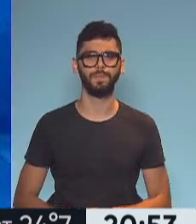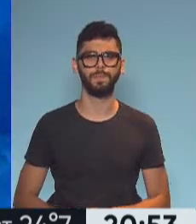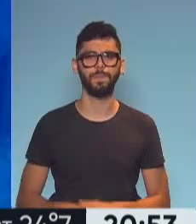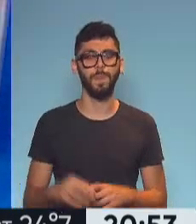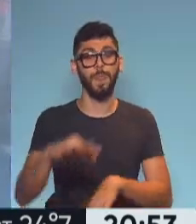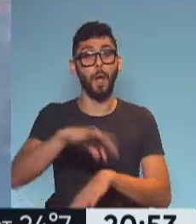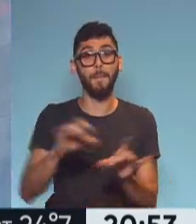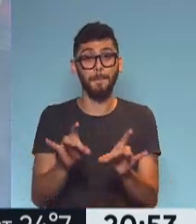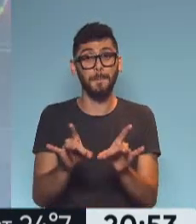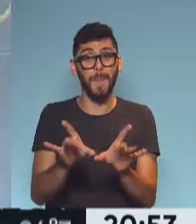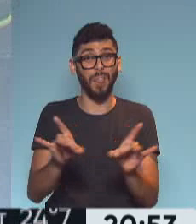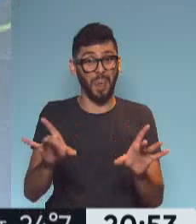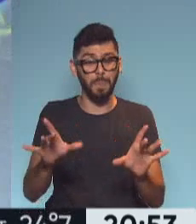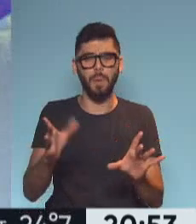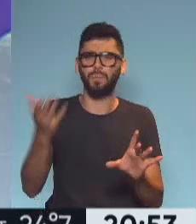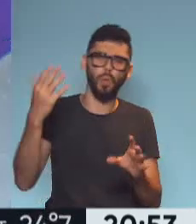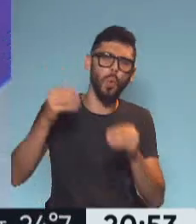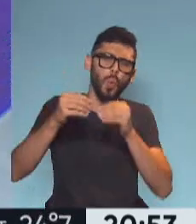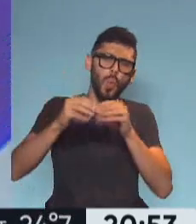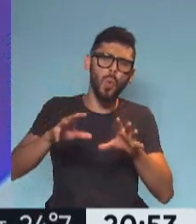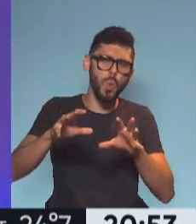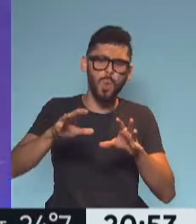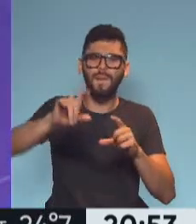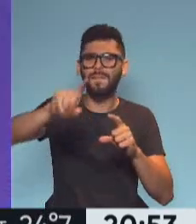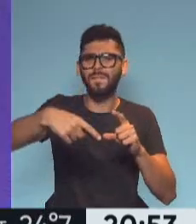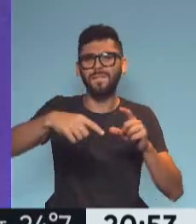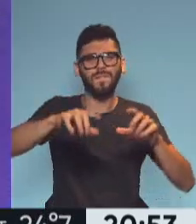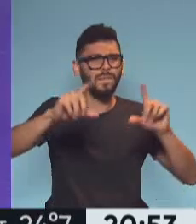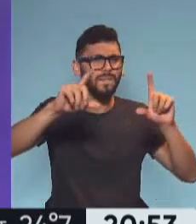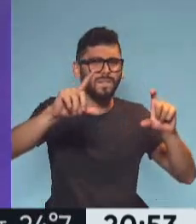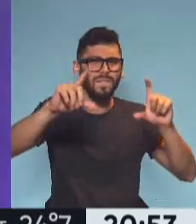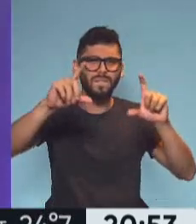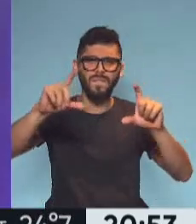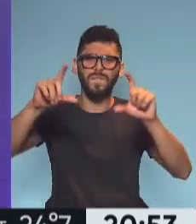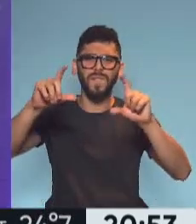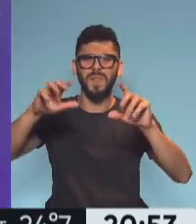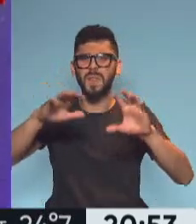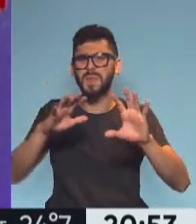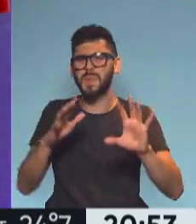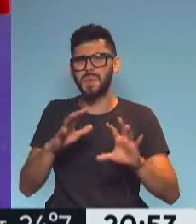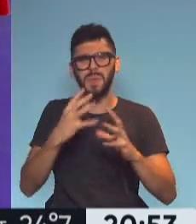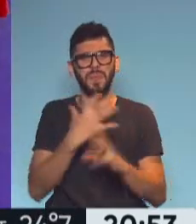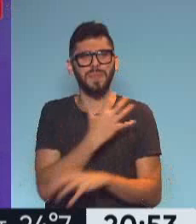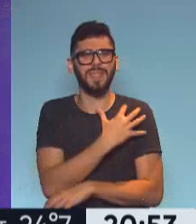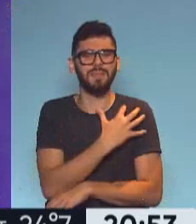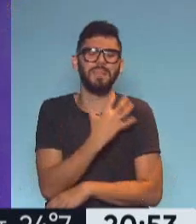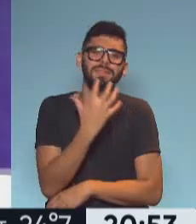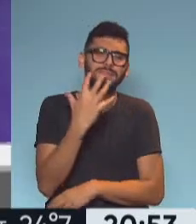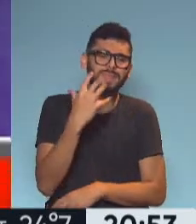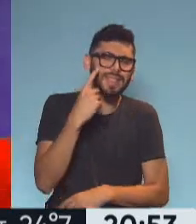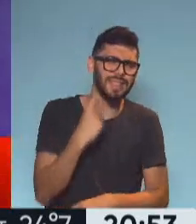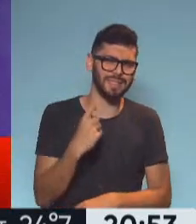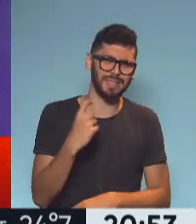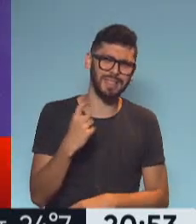La pandemia, desde su comienzo, ha generado distintas postales tristísimas, no solamente reflejando tantas muertes a